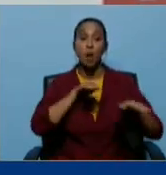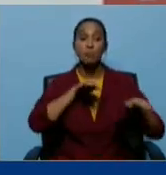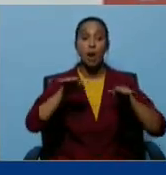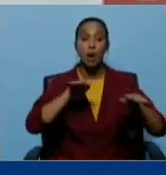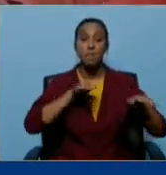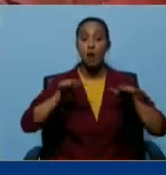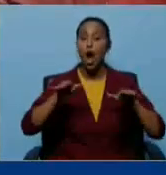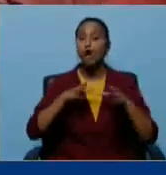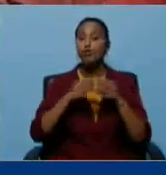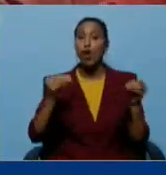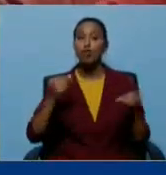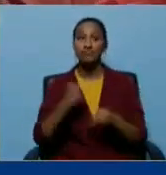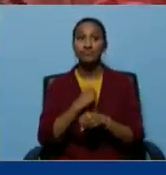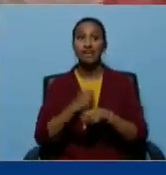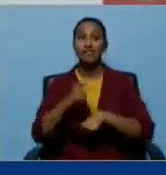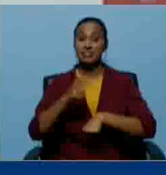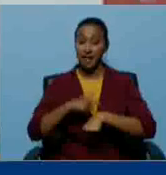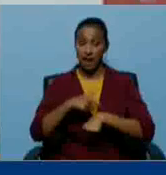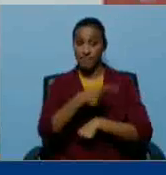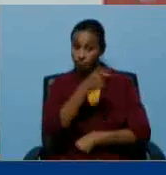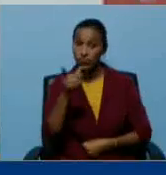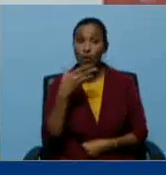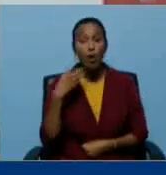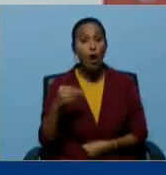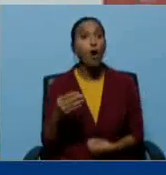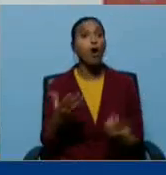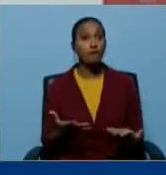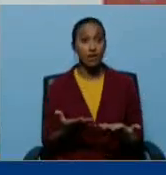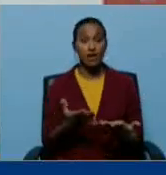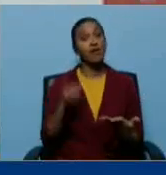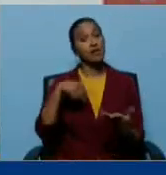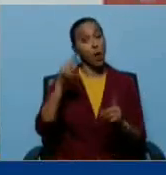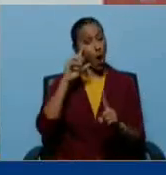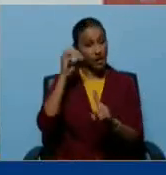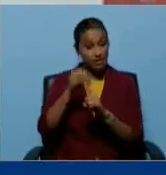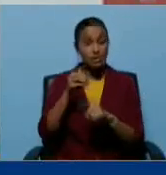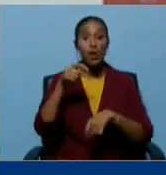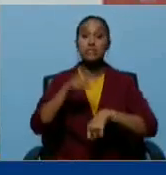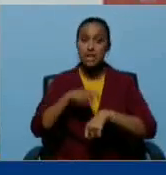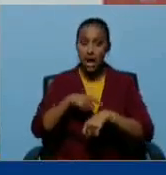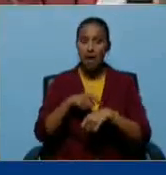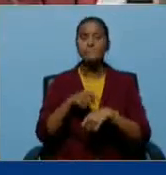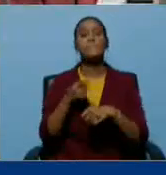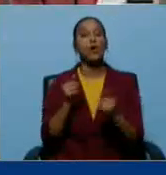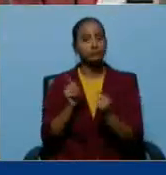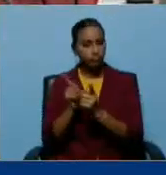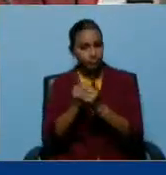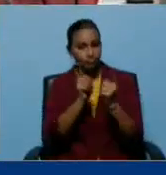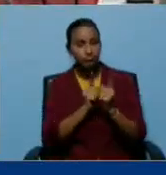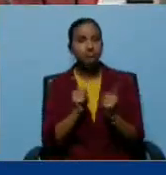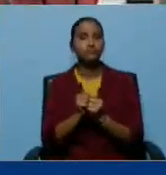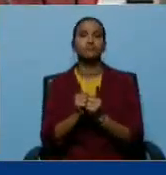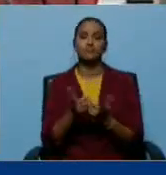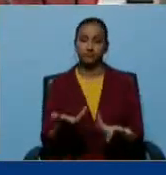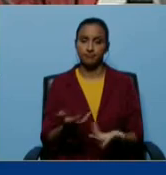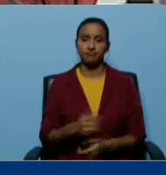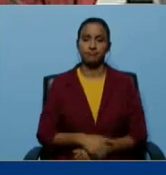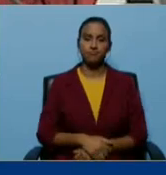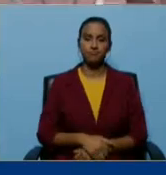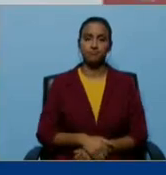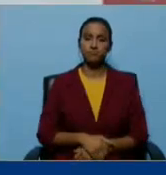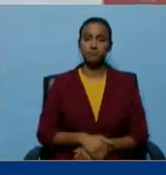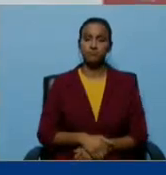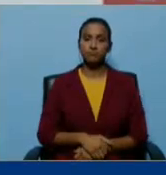compañero, jóvenes. Hay que dedicarle tiempo al movimiento popular. Hay que dedicarle